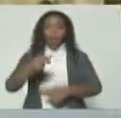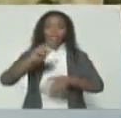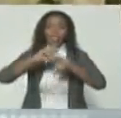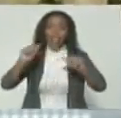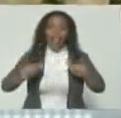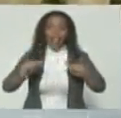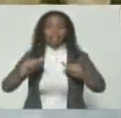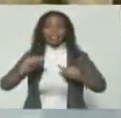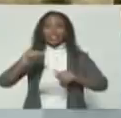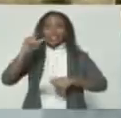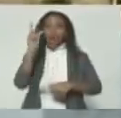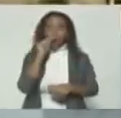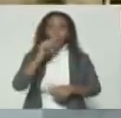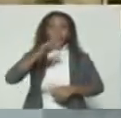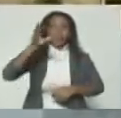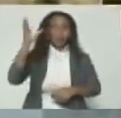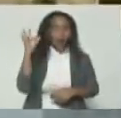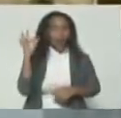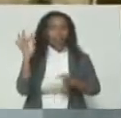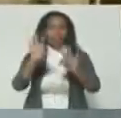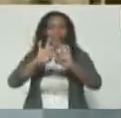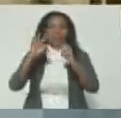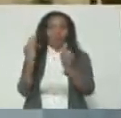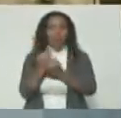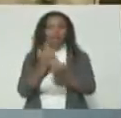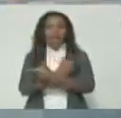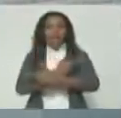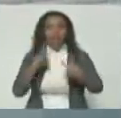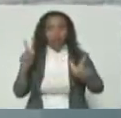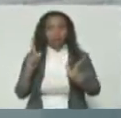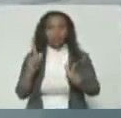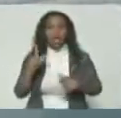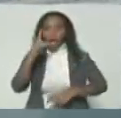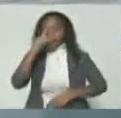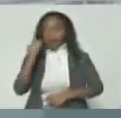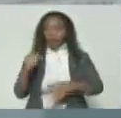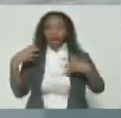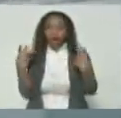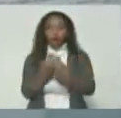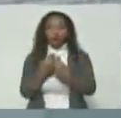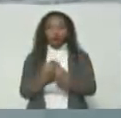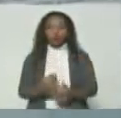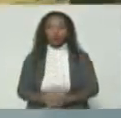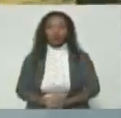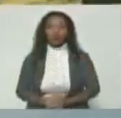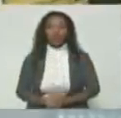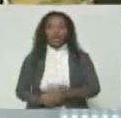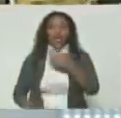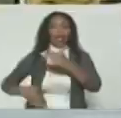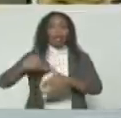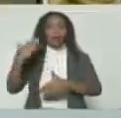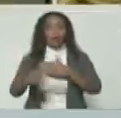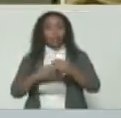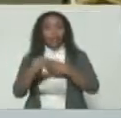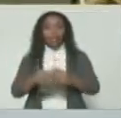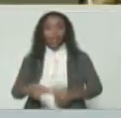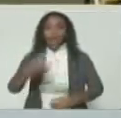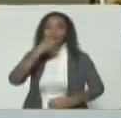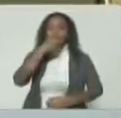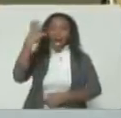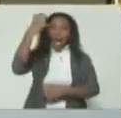y hombres y mujeres y familias libres con Zamora. Y luego lanzó el grito de